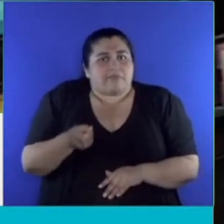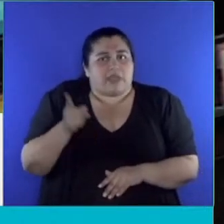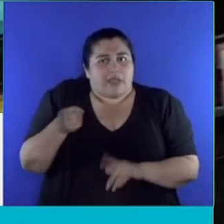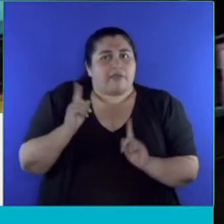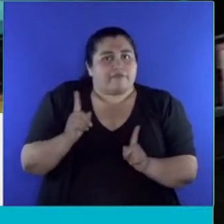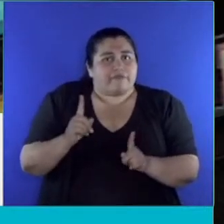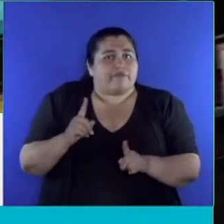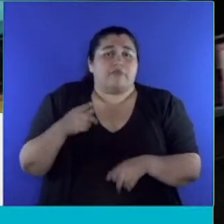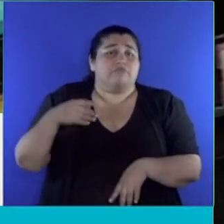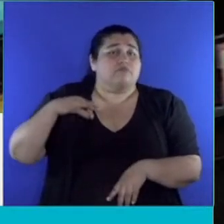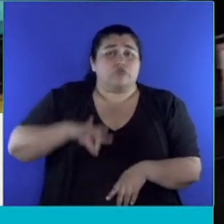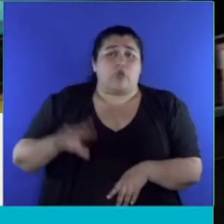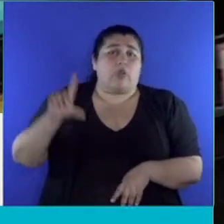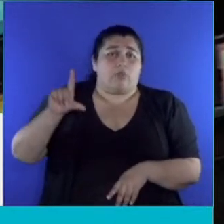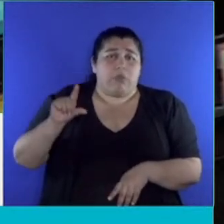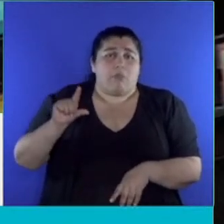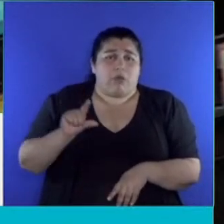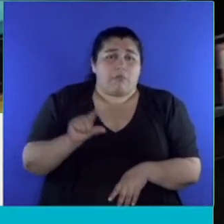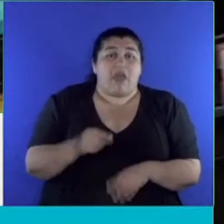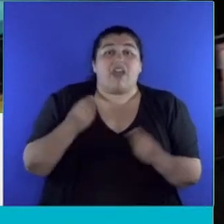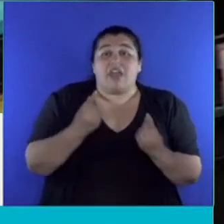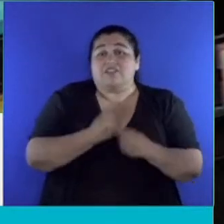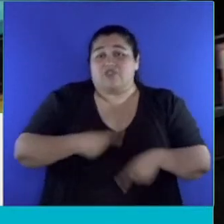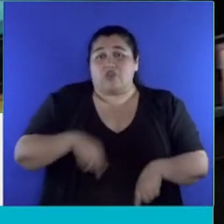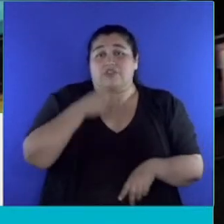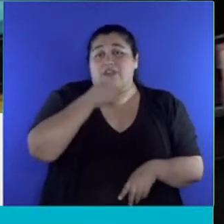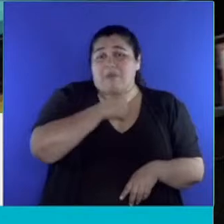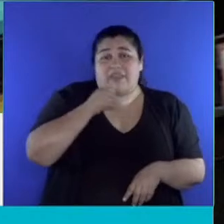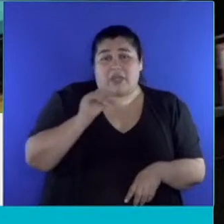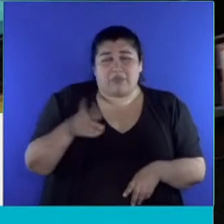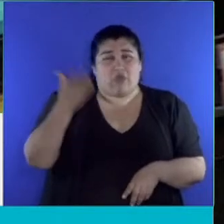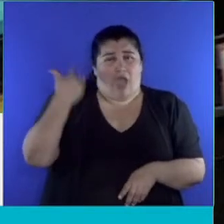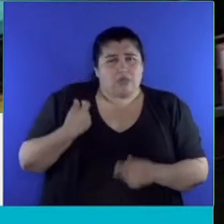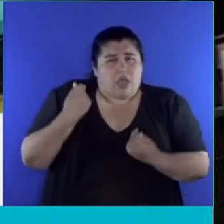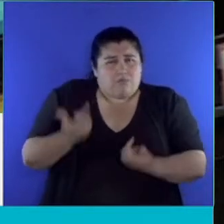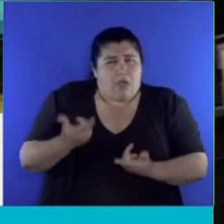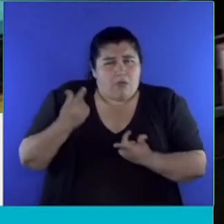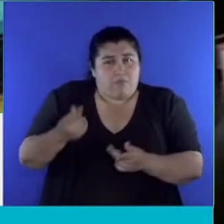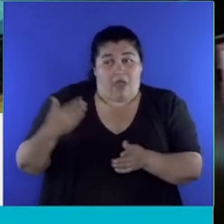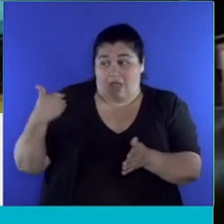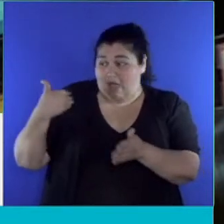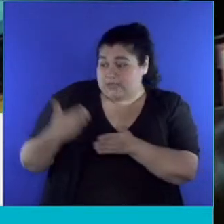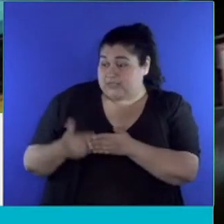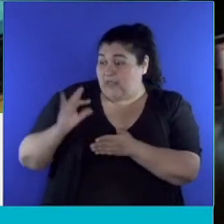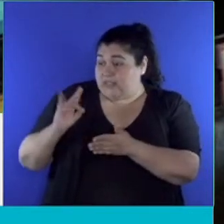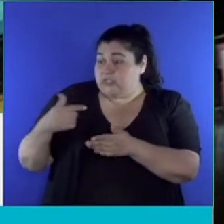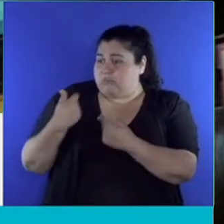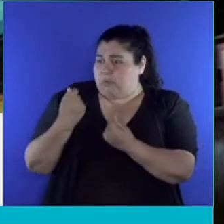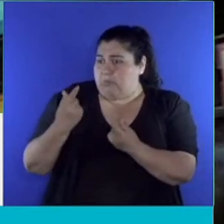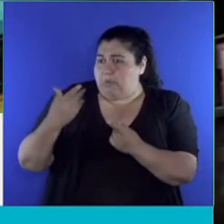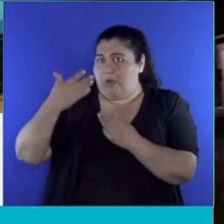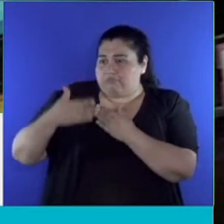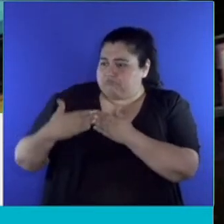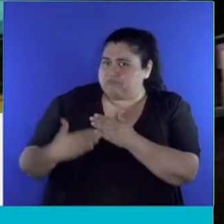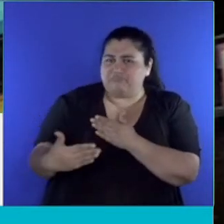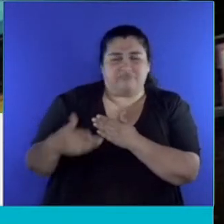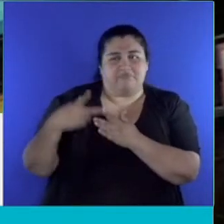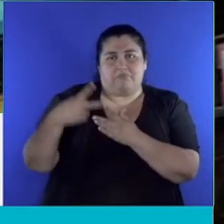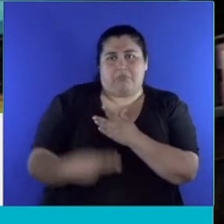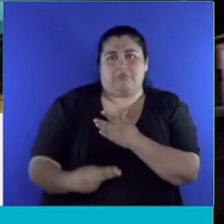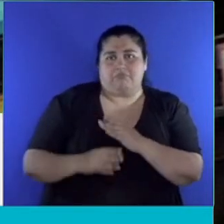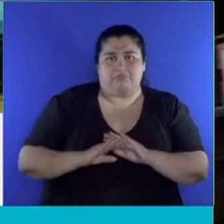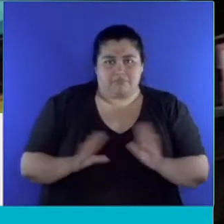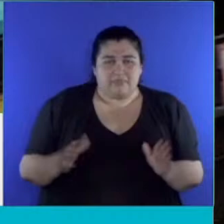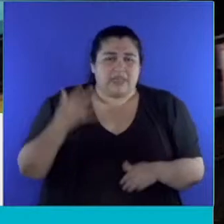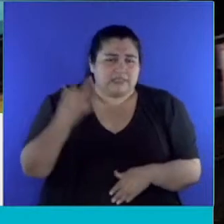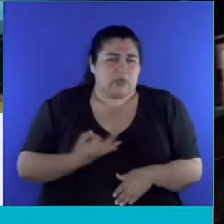seguir perdiendo sus medicamentos, los medicamentos que le garantizaba hasta diciembre el PAMI. Para el mes que viene seguramente este